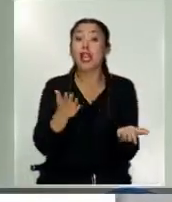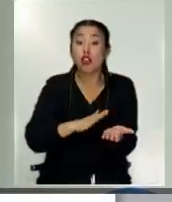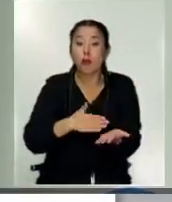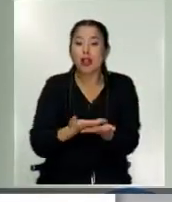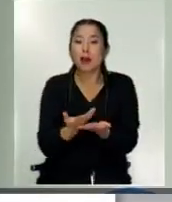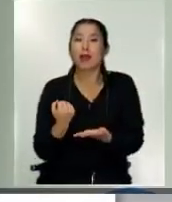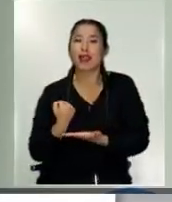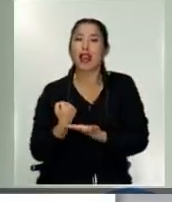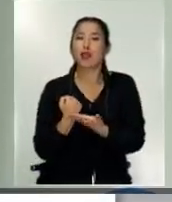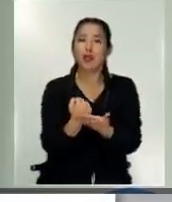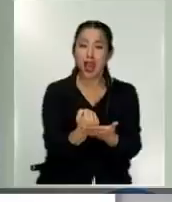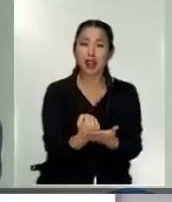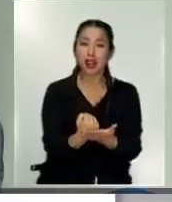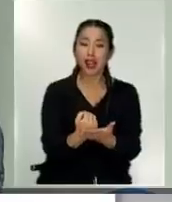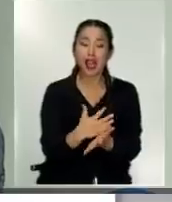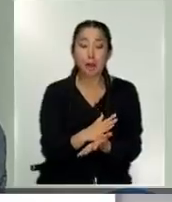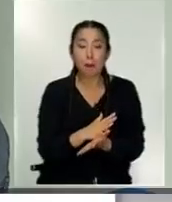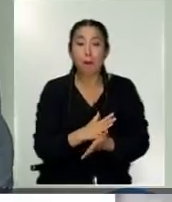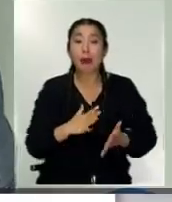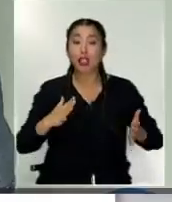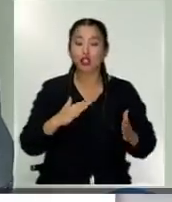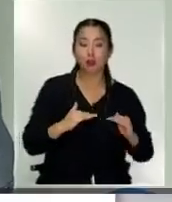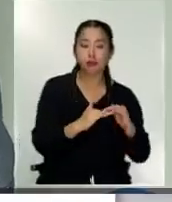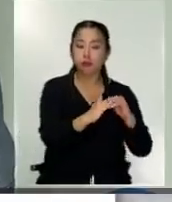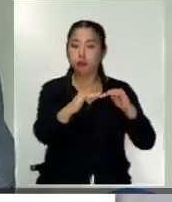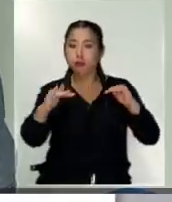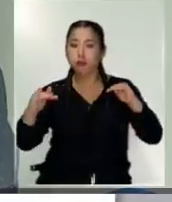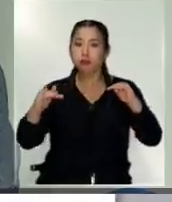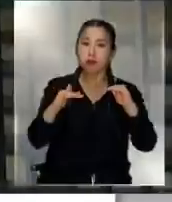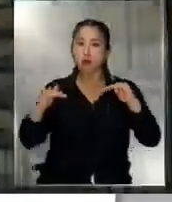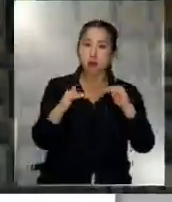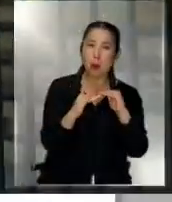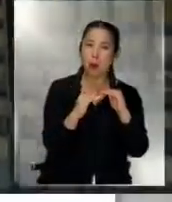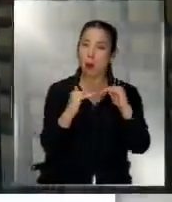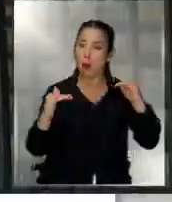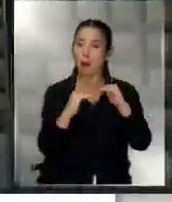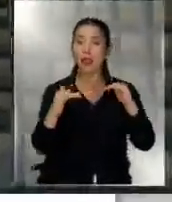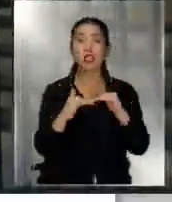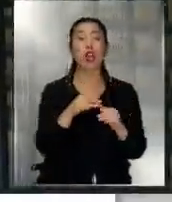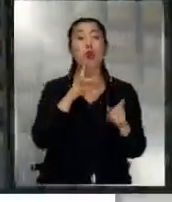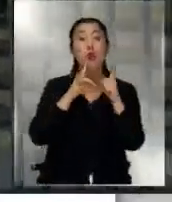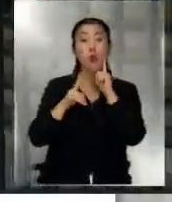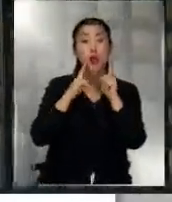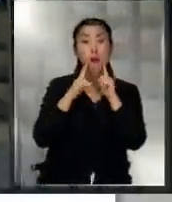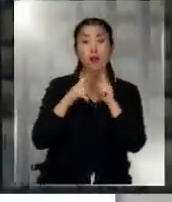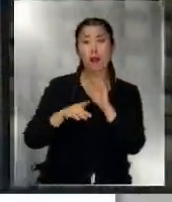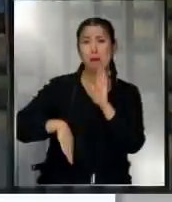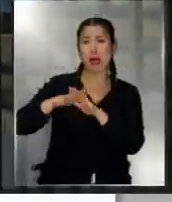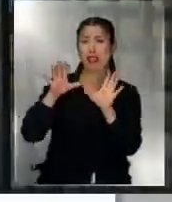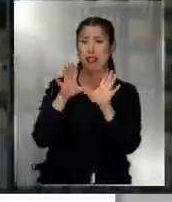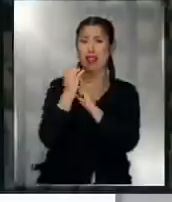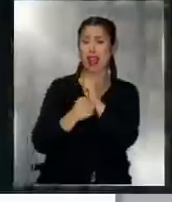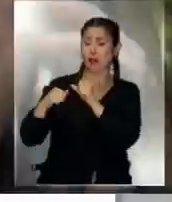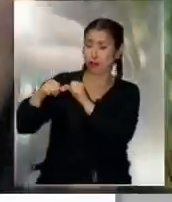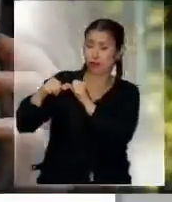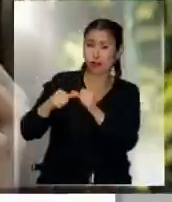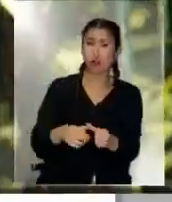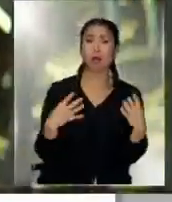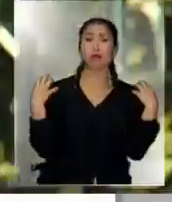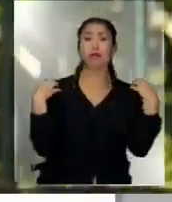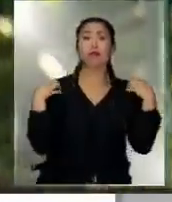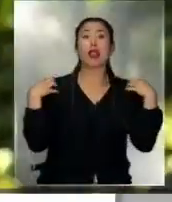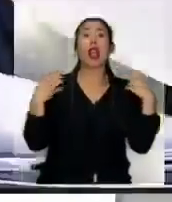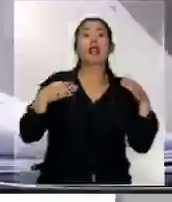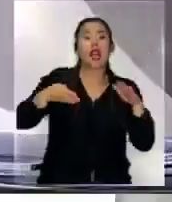pueden contribuir a que haya una mayor equivalencia, una mayor simetría. Una prueba que lleva más de 10 años a cargo del ingreso